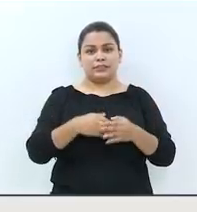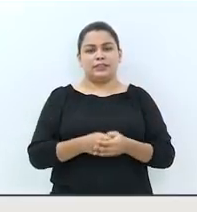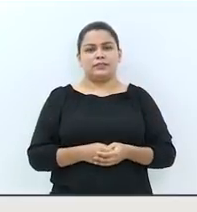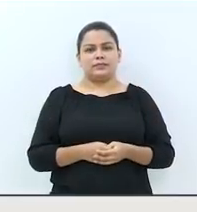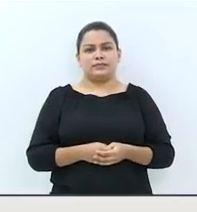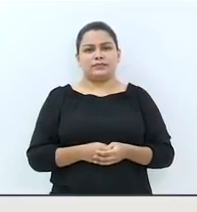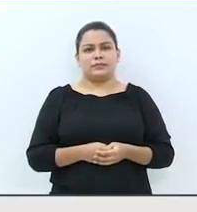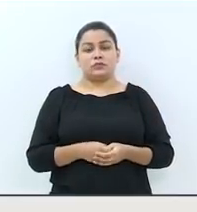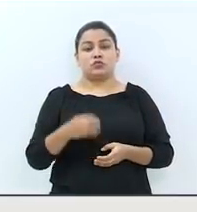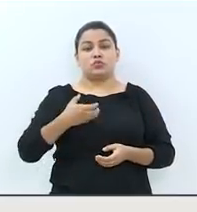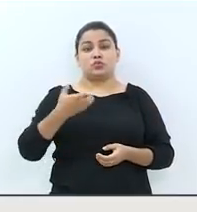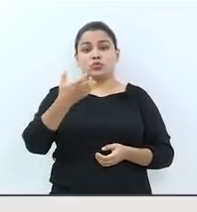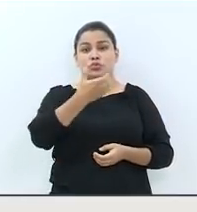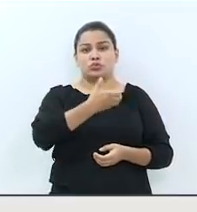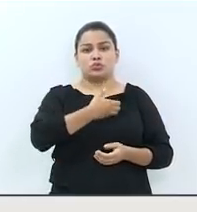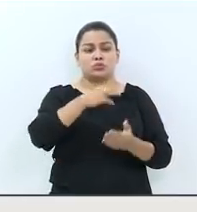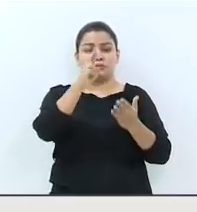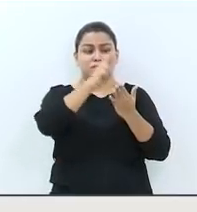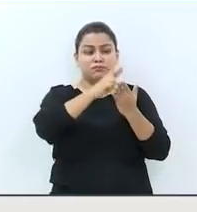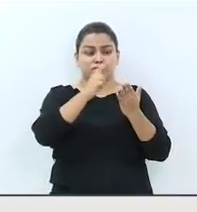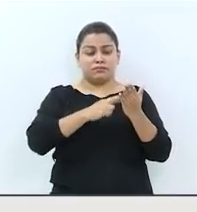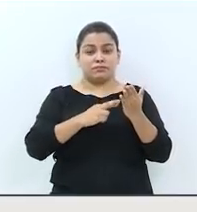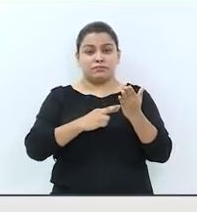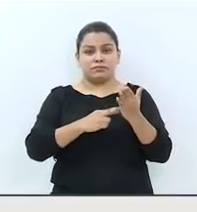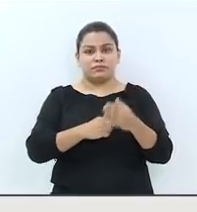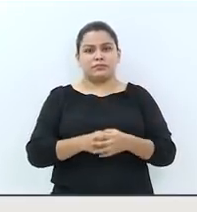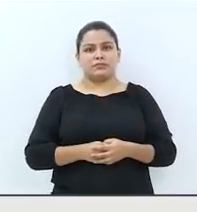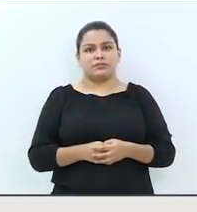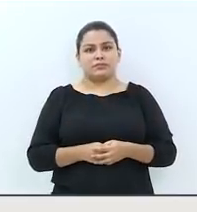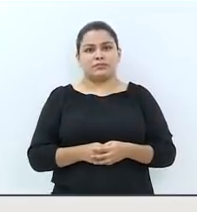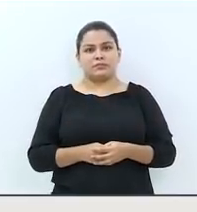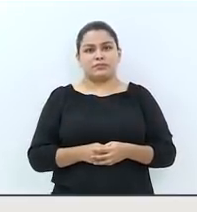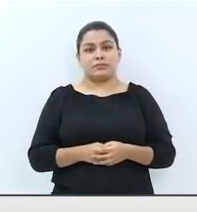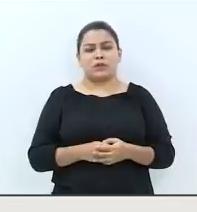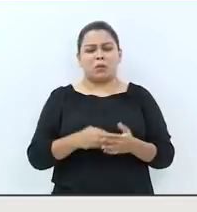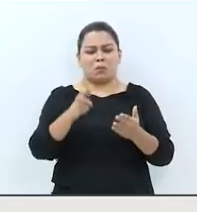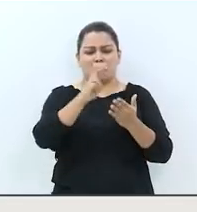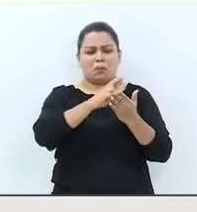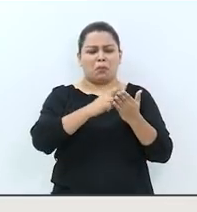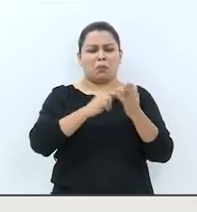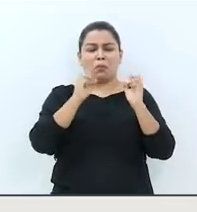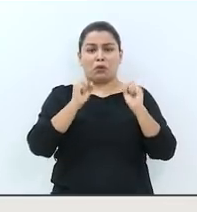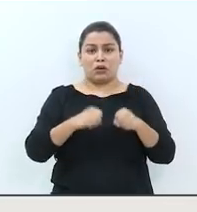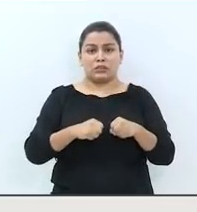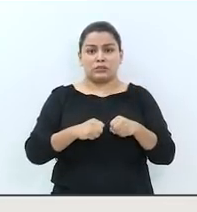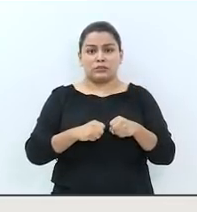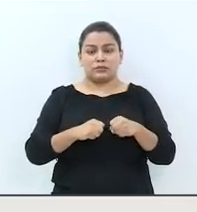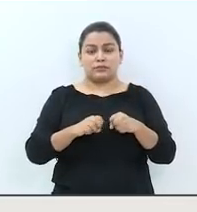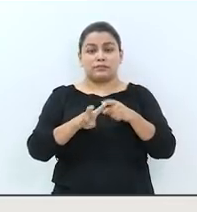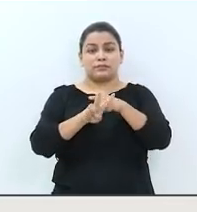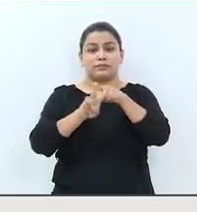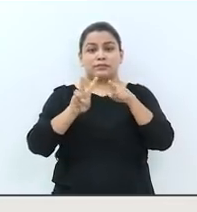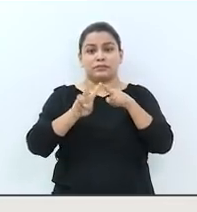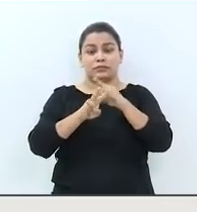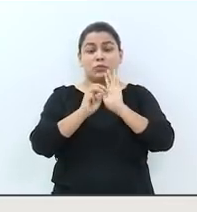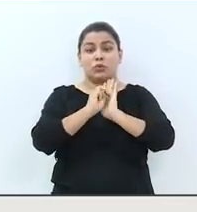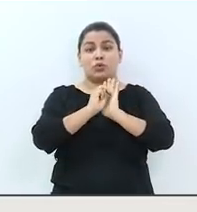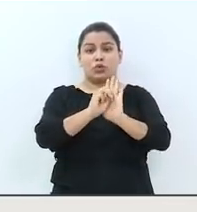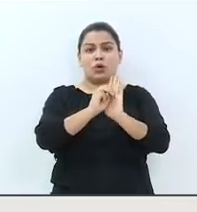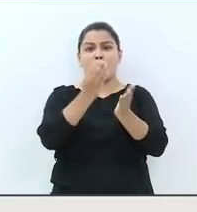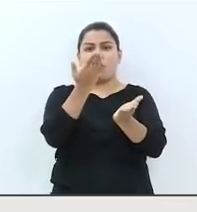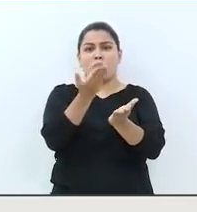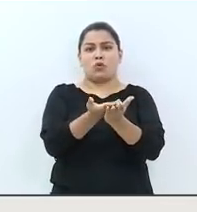sin duda, nosotros vamos a revisar, nosotras y nosotros, perdón, vamos a revisar estos dos modelos